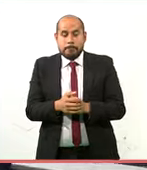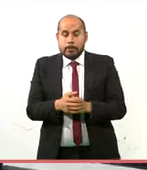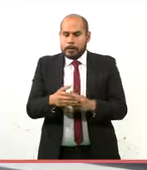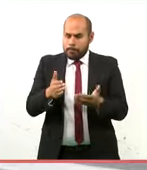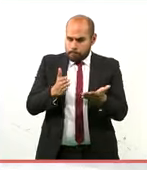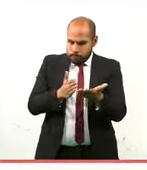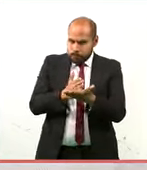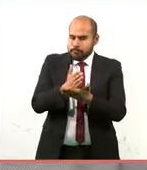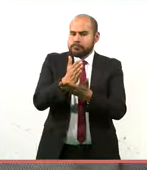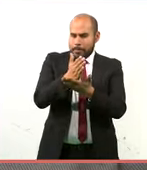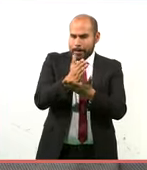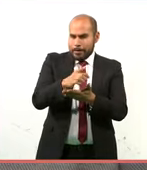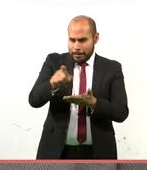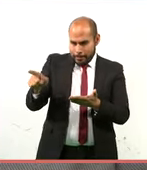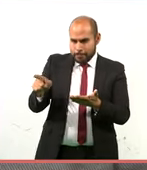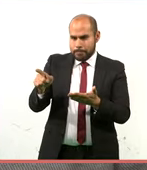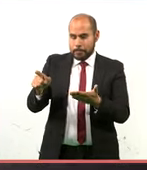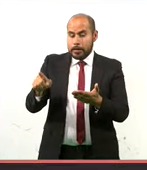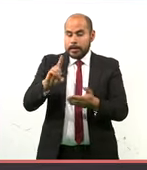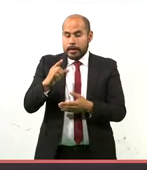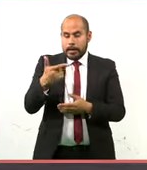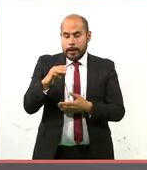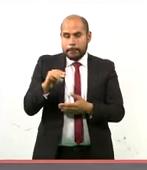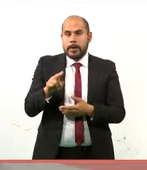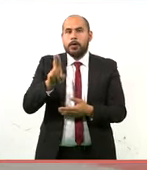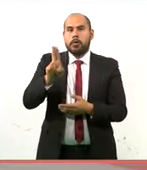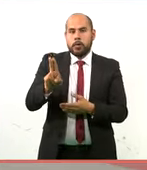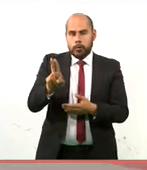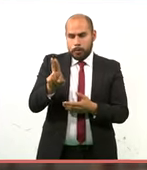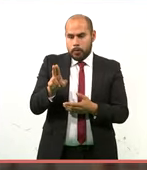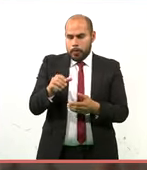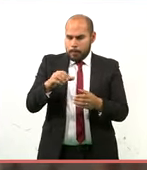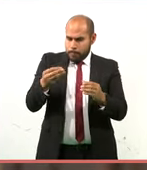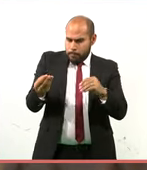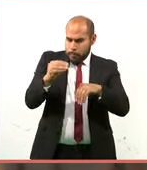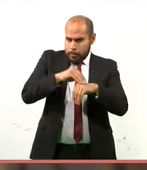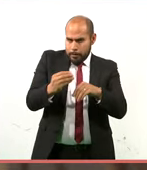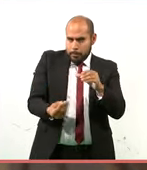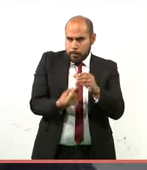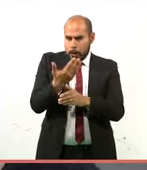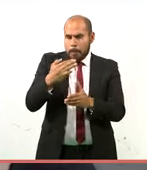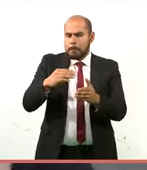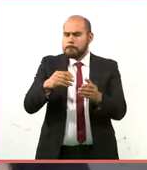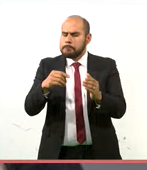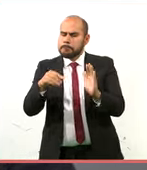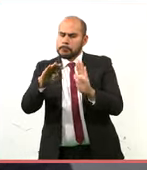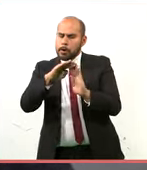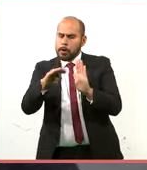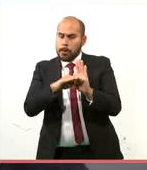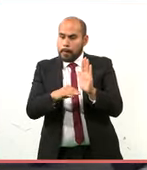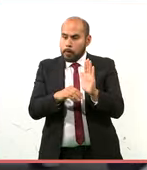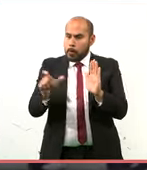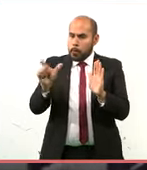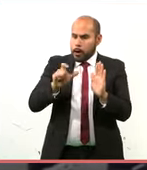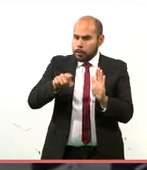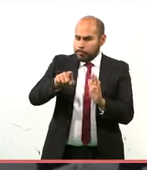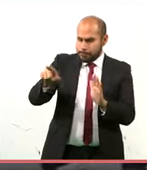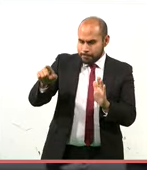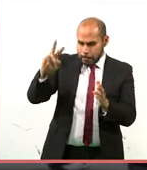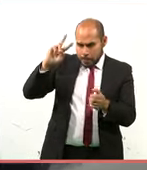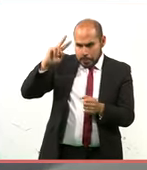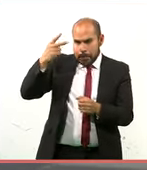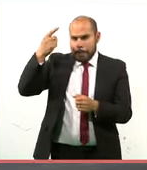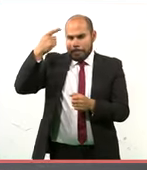comunidad estudiantil. Desde la DGMU hemos revisado y actualizado los protocolos de primera respuesta para casos de alteración del estado de la